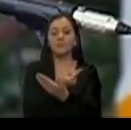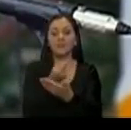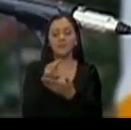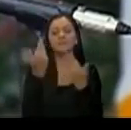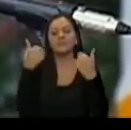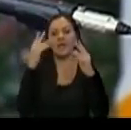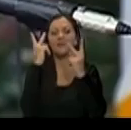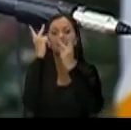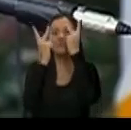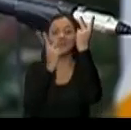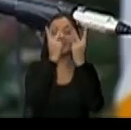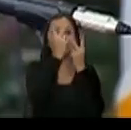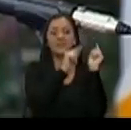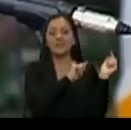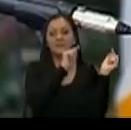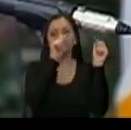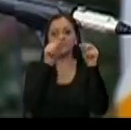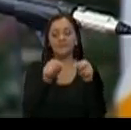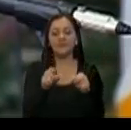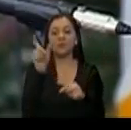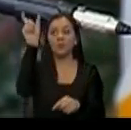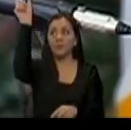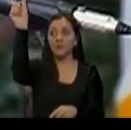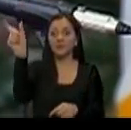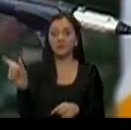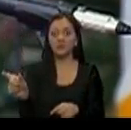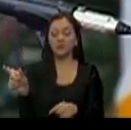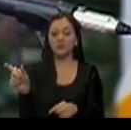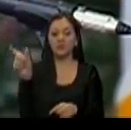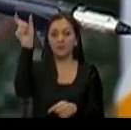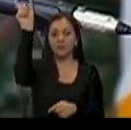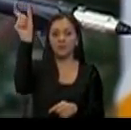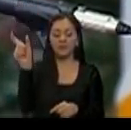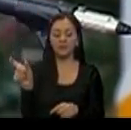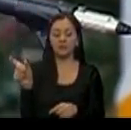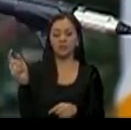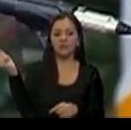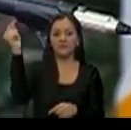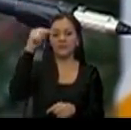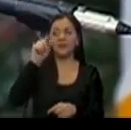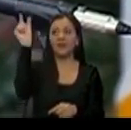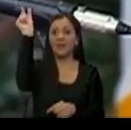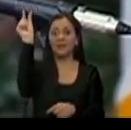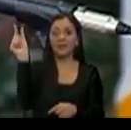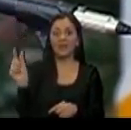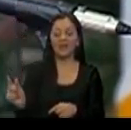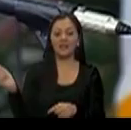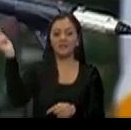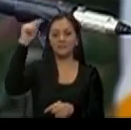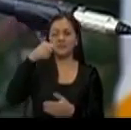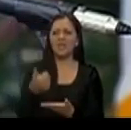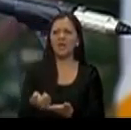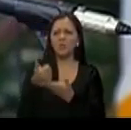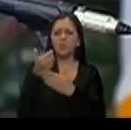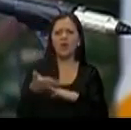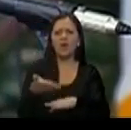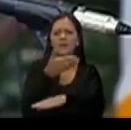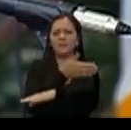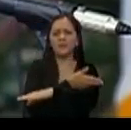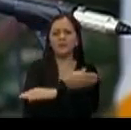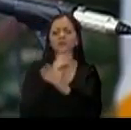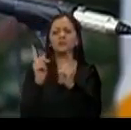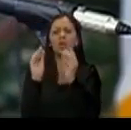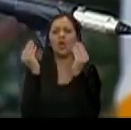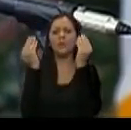visita de un benemérito agente de pastoral italiano que ayudó en el encuentro de los